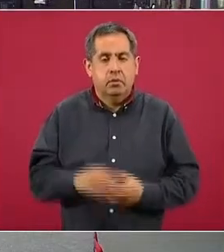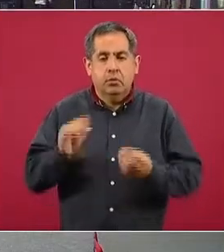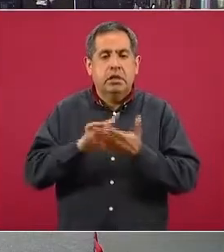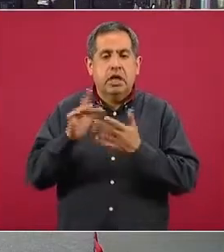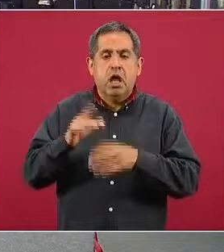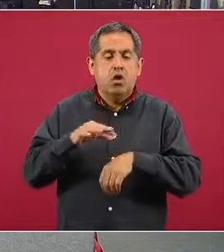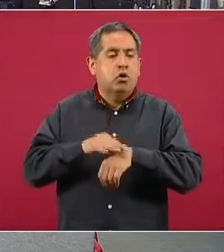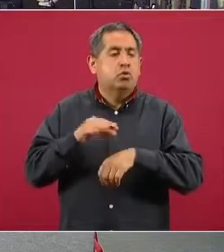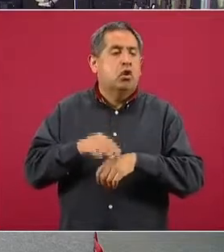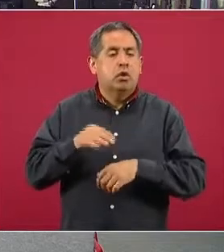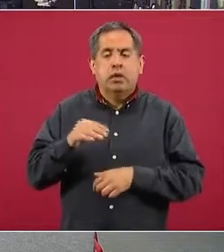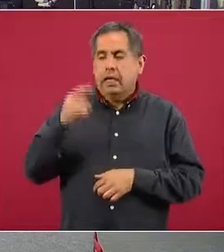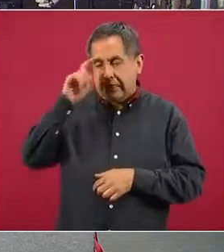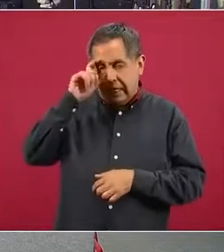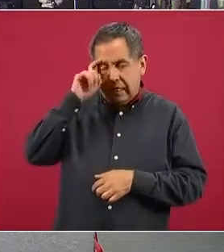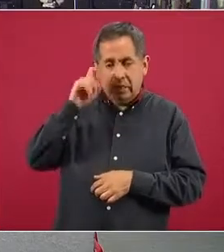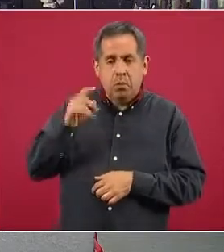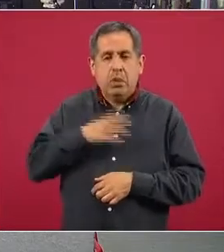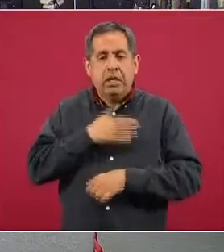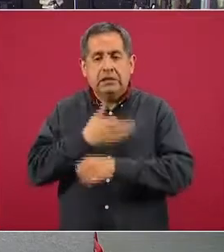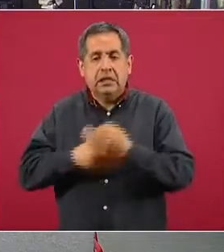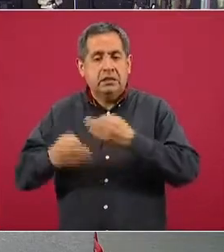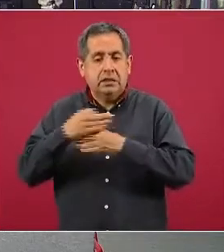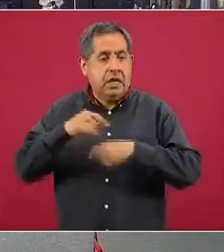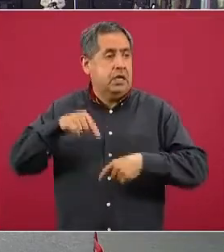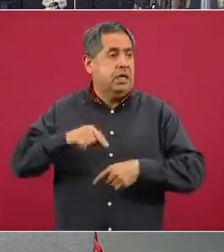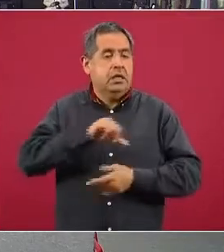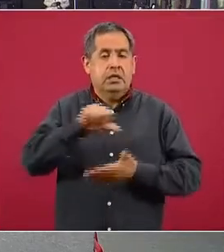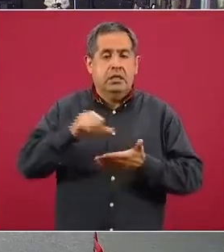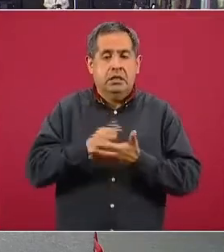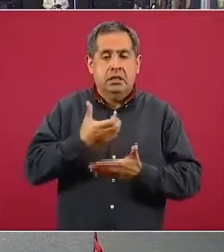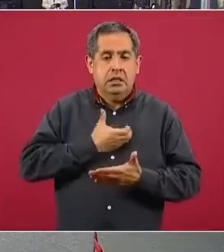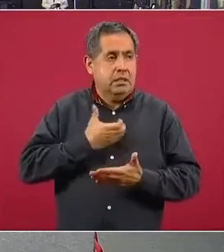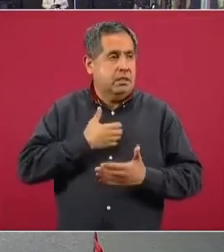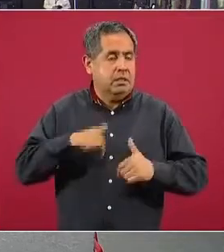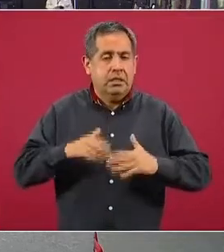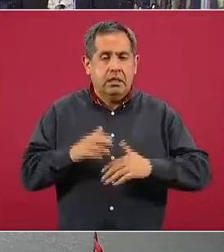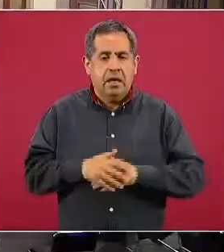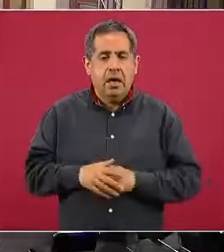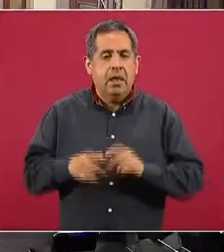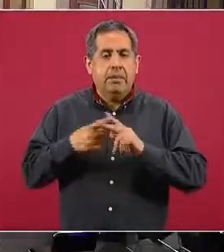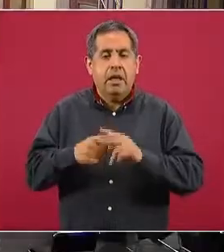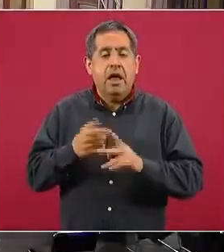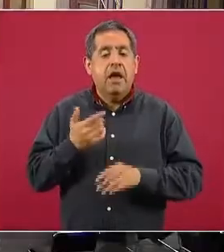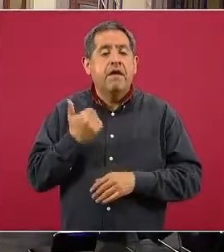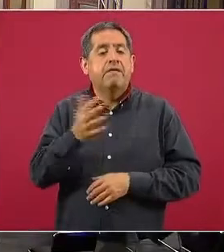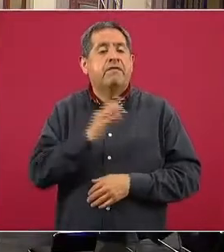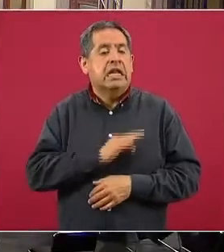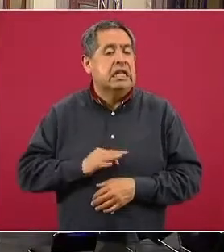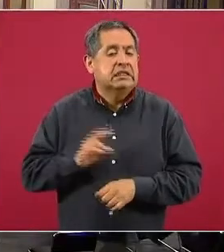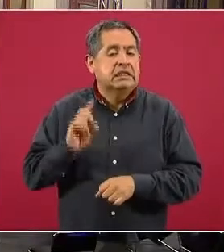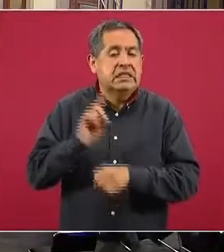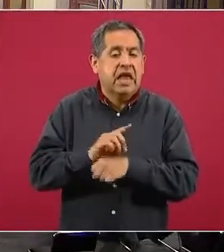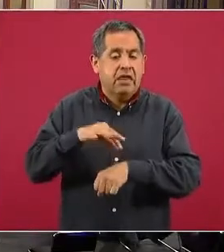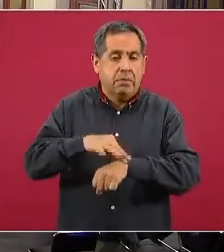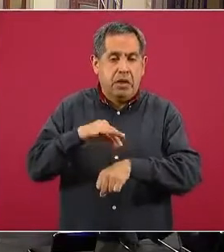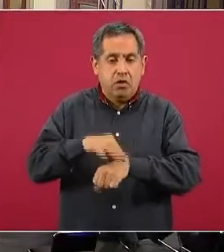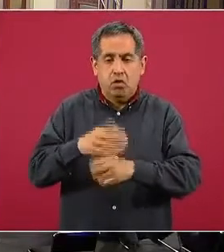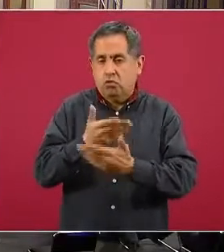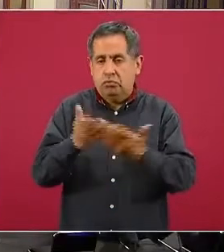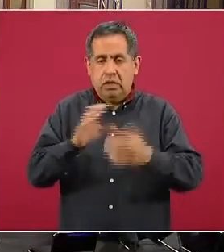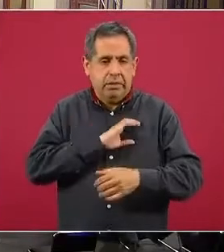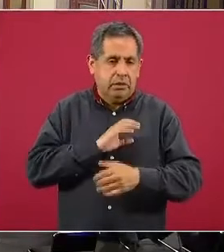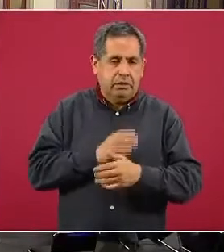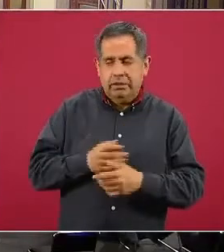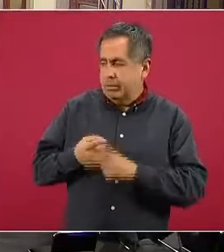doctor López-Gatell. Muy buenas tardes, tengan todas y todos aquí en Palacio Nacional y en casa. Antes de empezar, feliz Día del Médico a todas mis amigas, amigos,